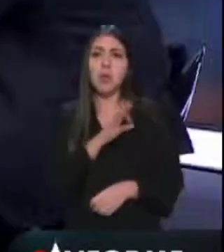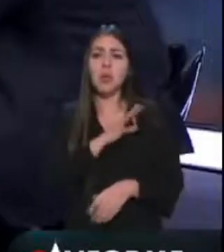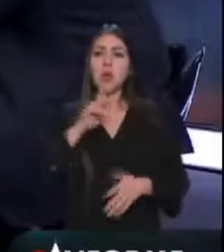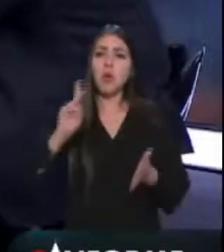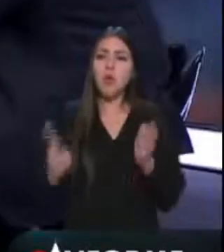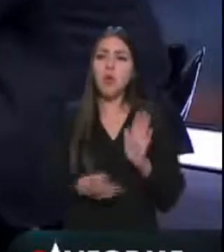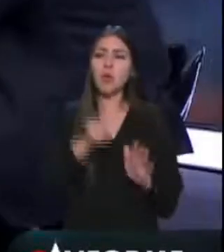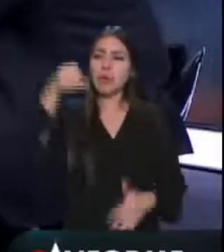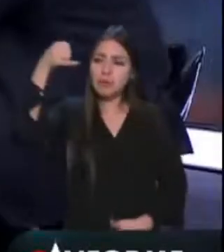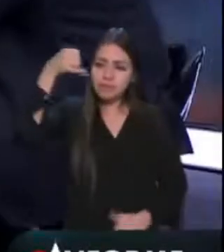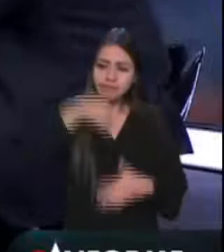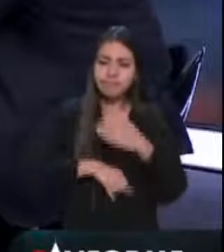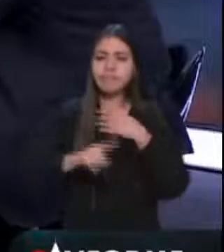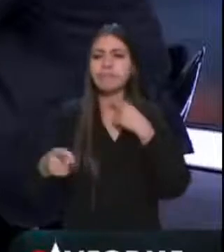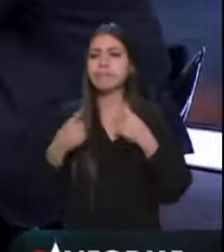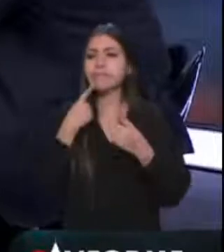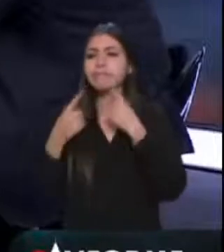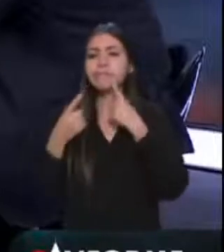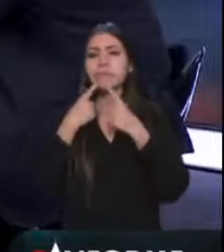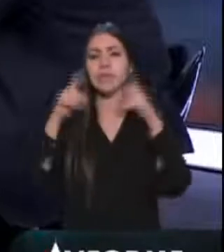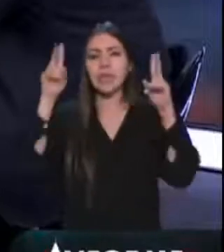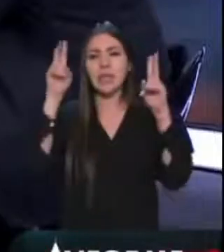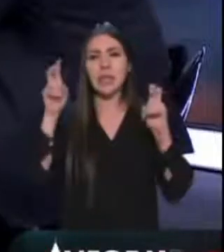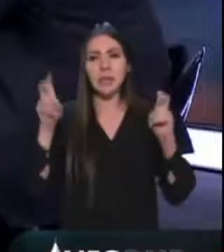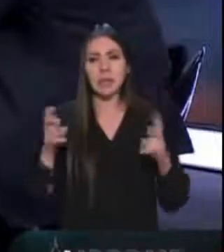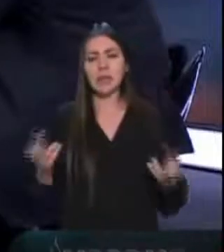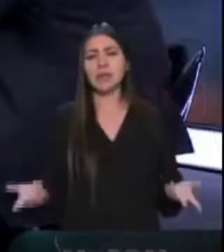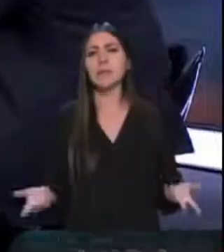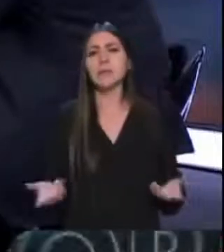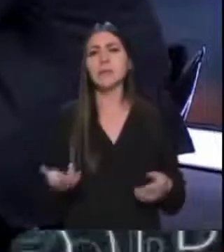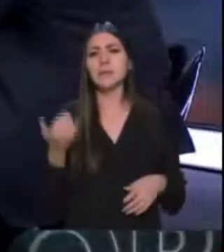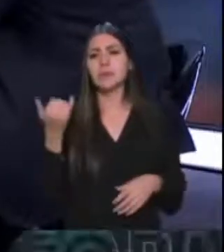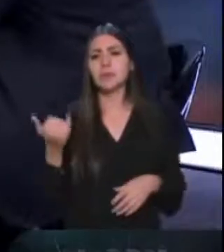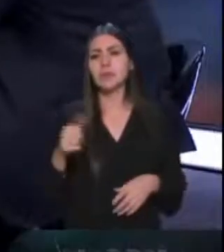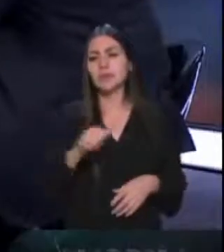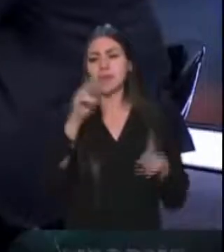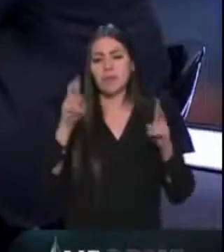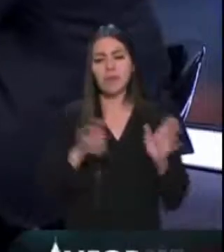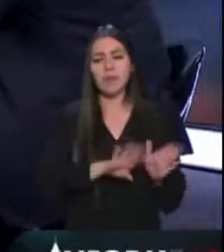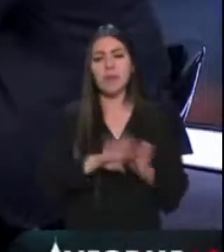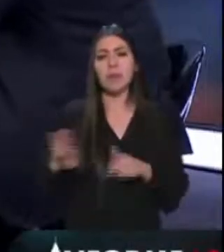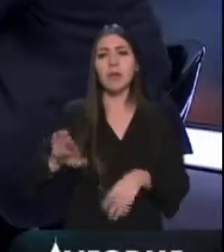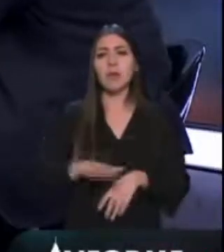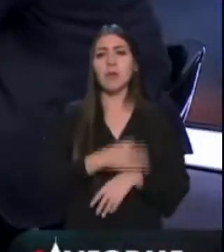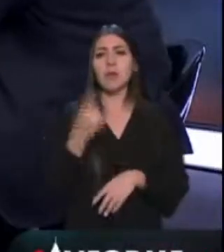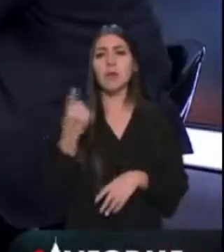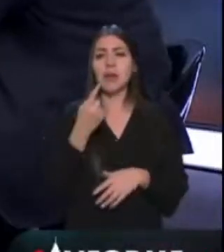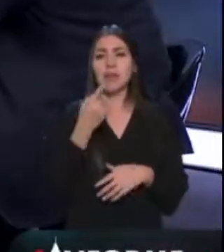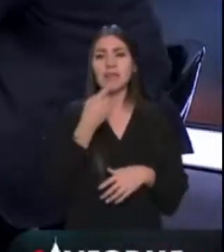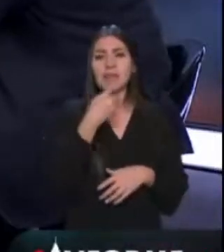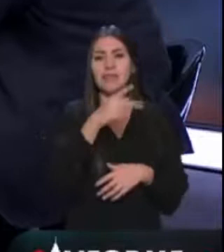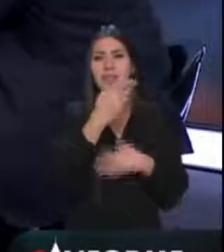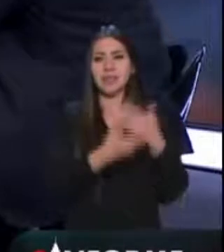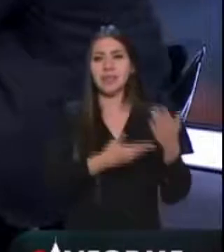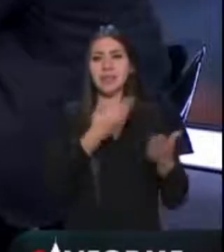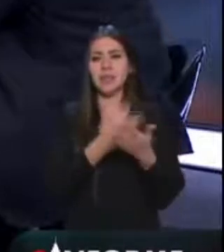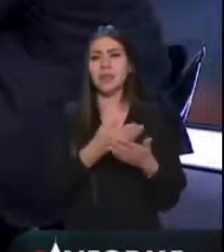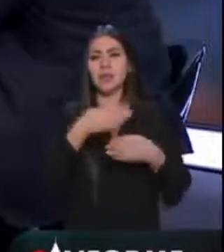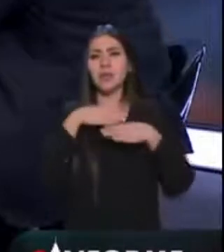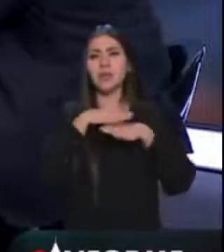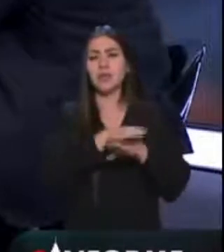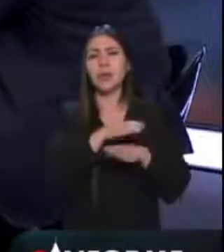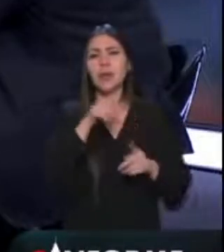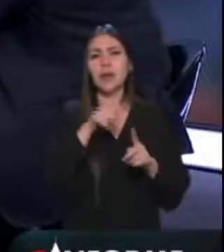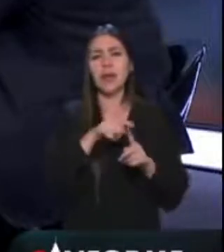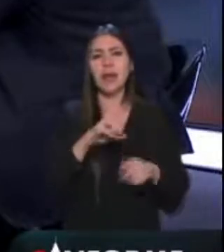fondo estos temas y dejar de lado, porque las dos no están considerando para nada, pues, el factor de la huella de